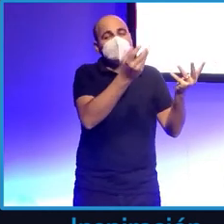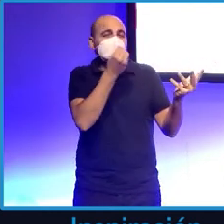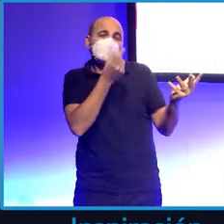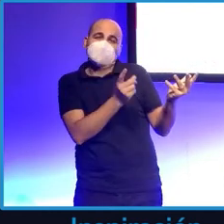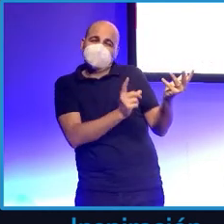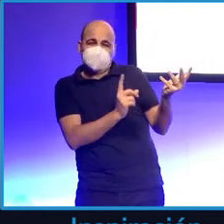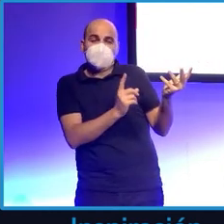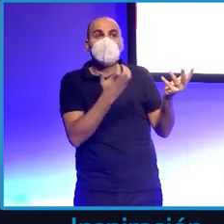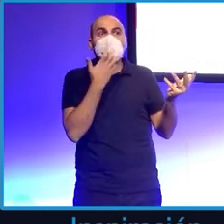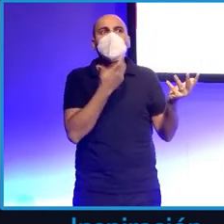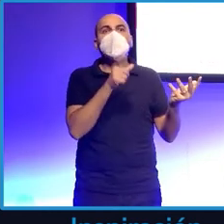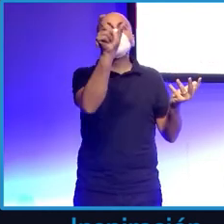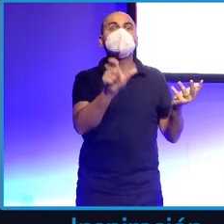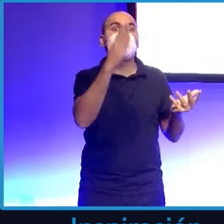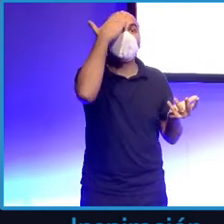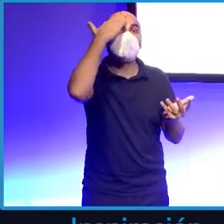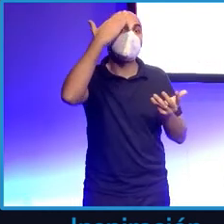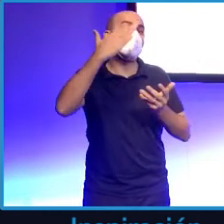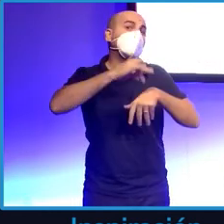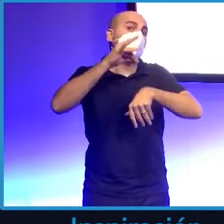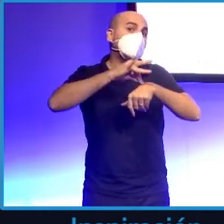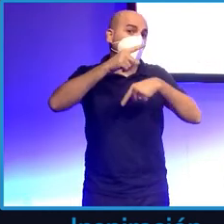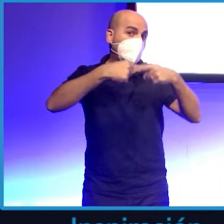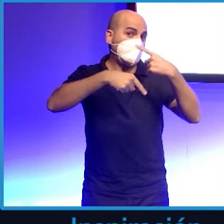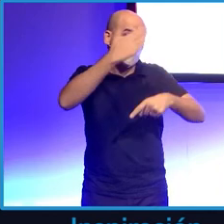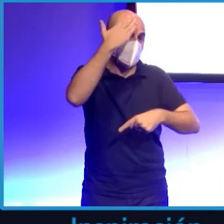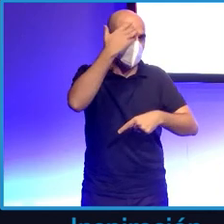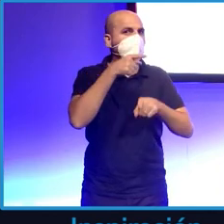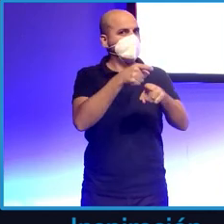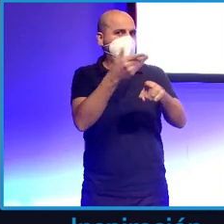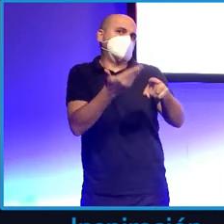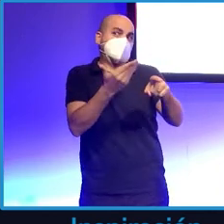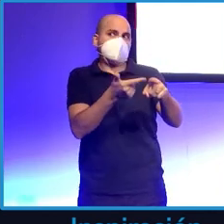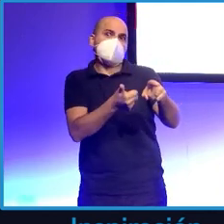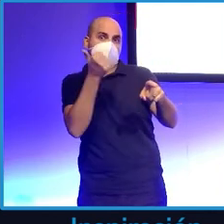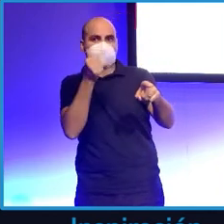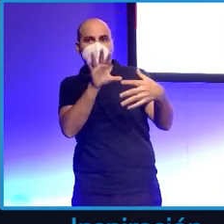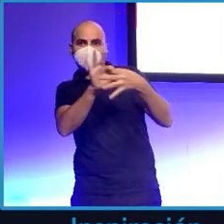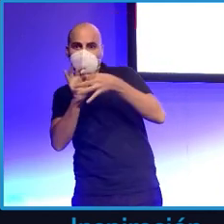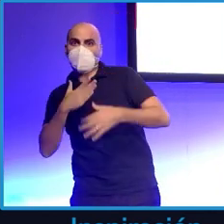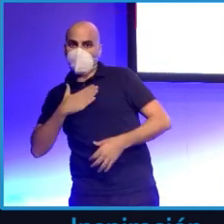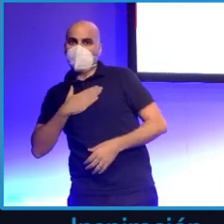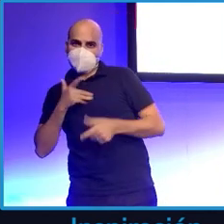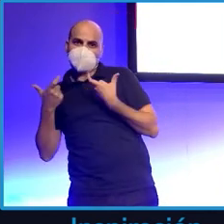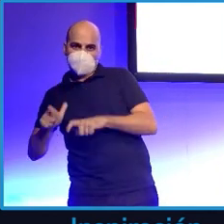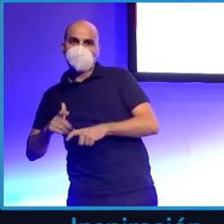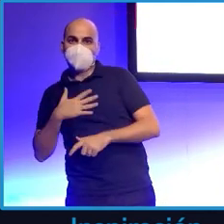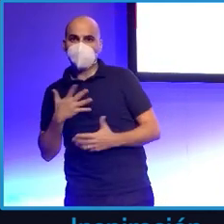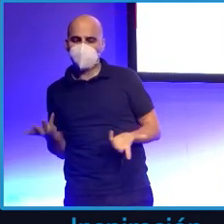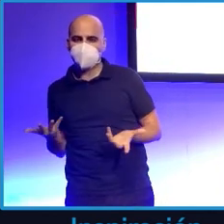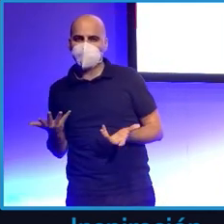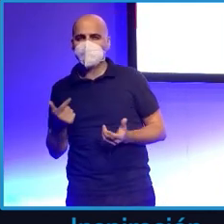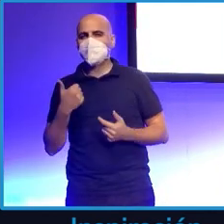bueno otro neurocirujano que me lo recomiende este tío entiende este tío entiende del sector con lo cual tiene que saber que es bueno